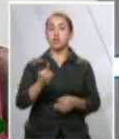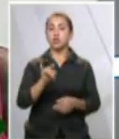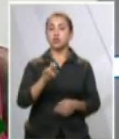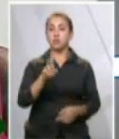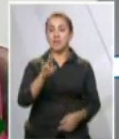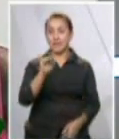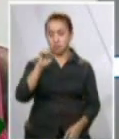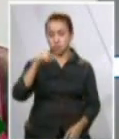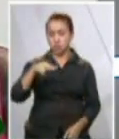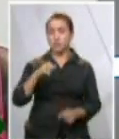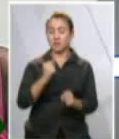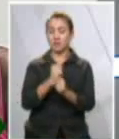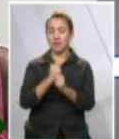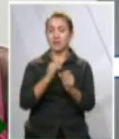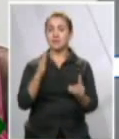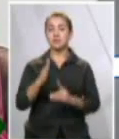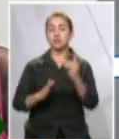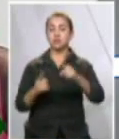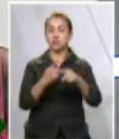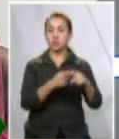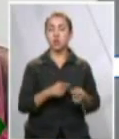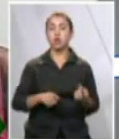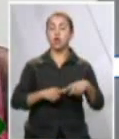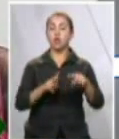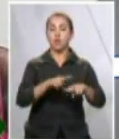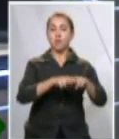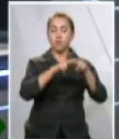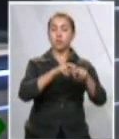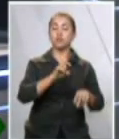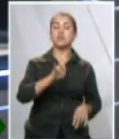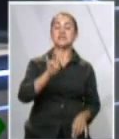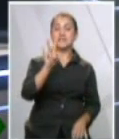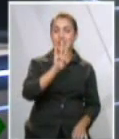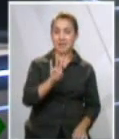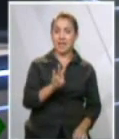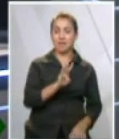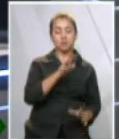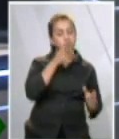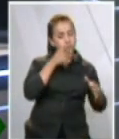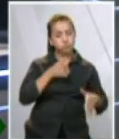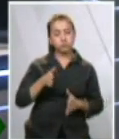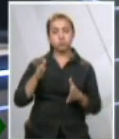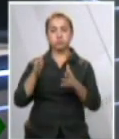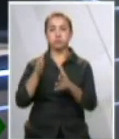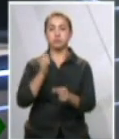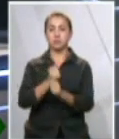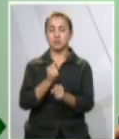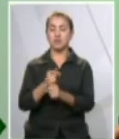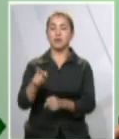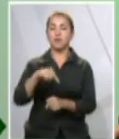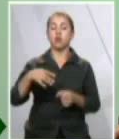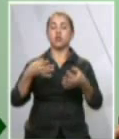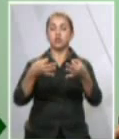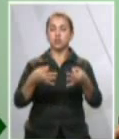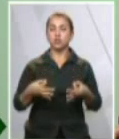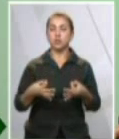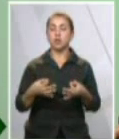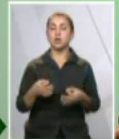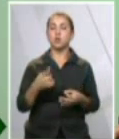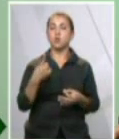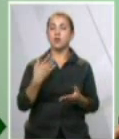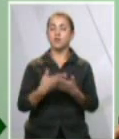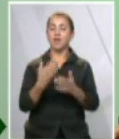de Desarrollo Social, con los fondos de SENADI, que también se han orientado a esta línea de trabajo. Bien. ¿Y en total, más o menos, cuánta plata al